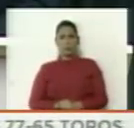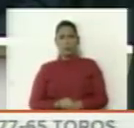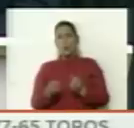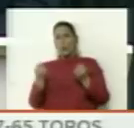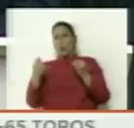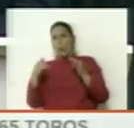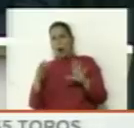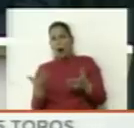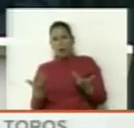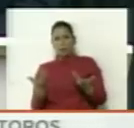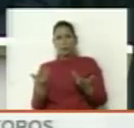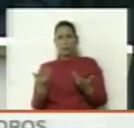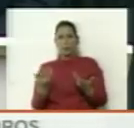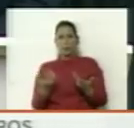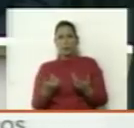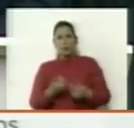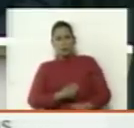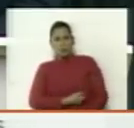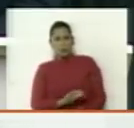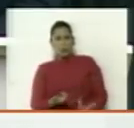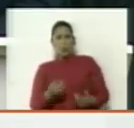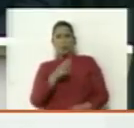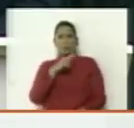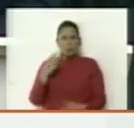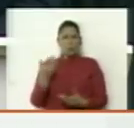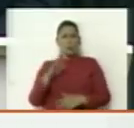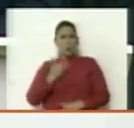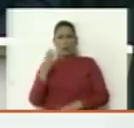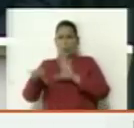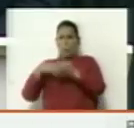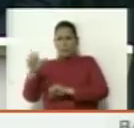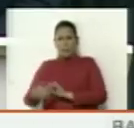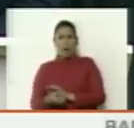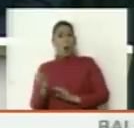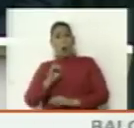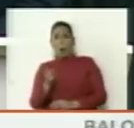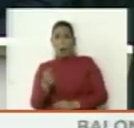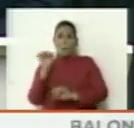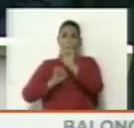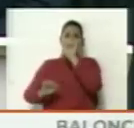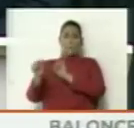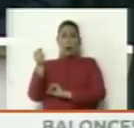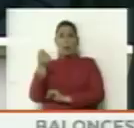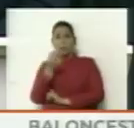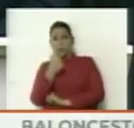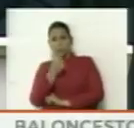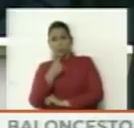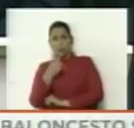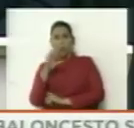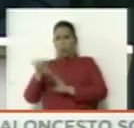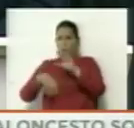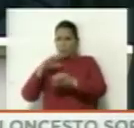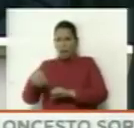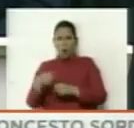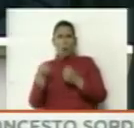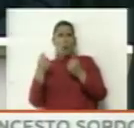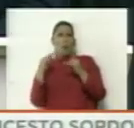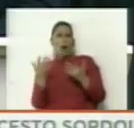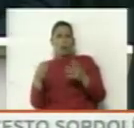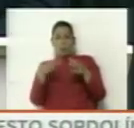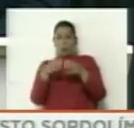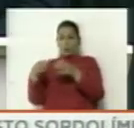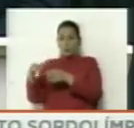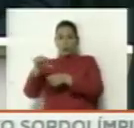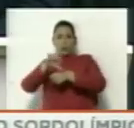¿Cuántas dosis de insulina pueden ser compradas? ¿Cuántas dosis de antibióticos pueden ser obtenidos? ¿Cuántos equipos de